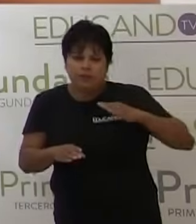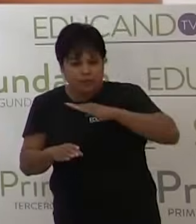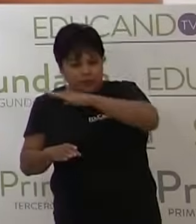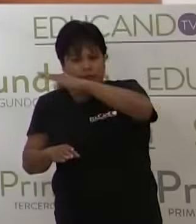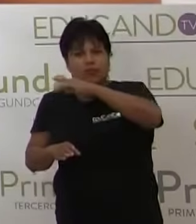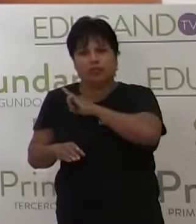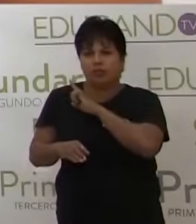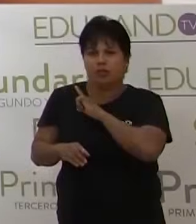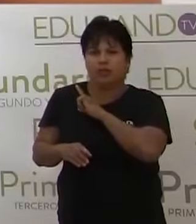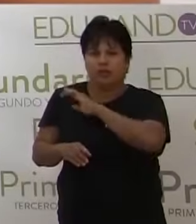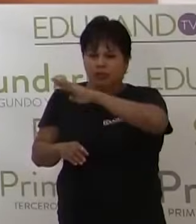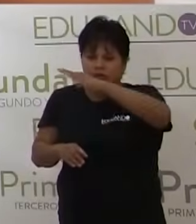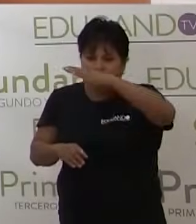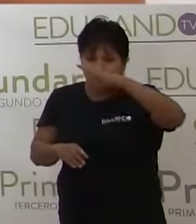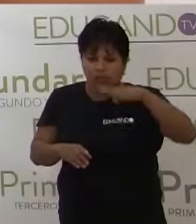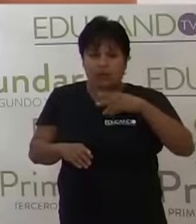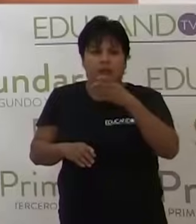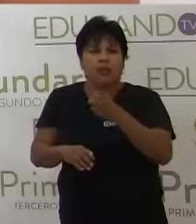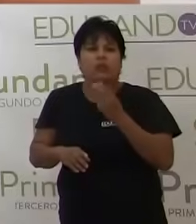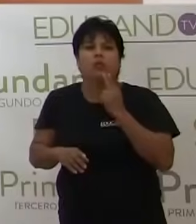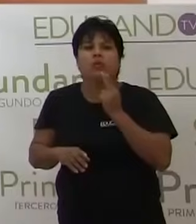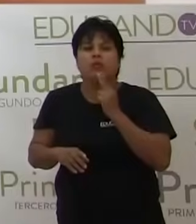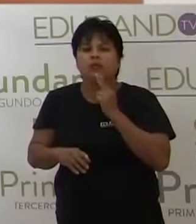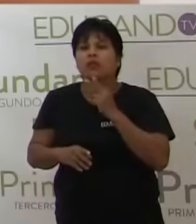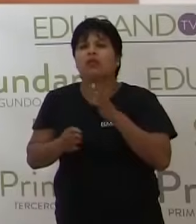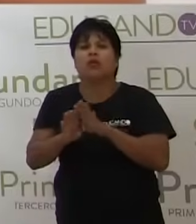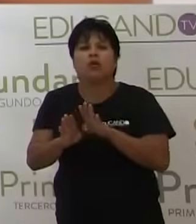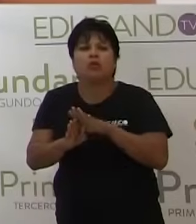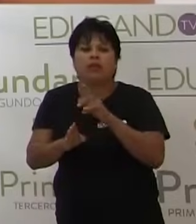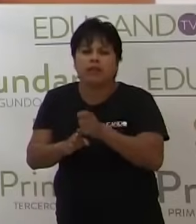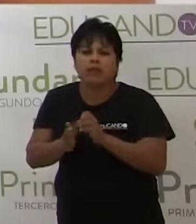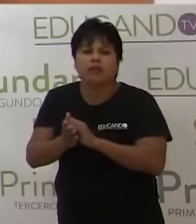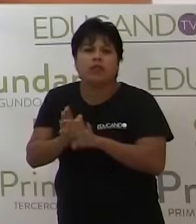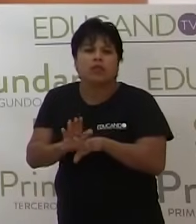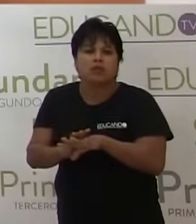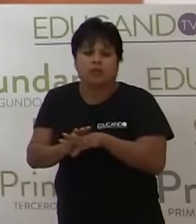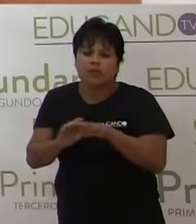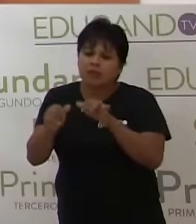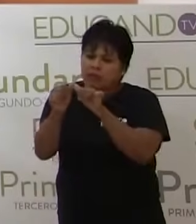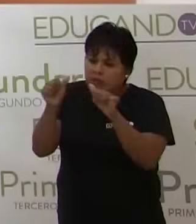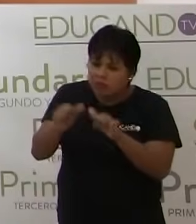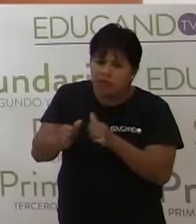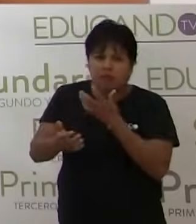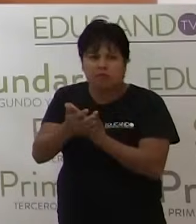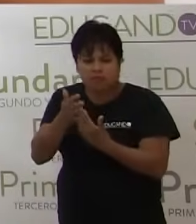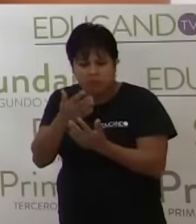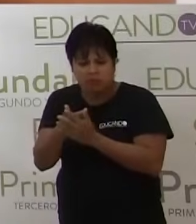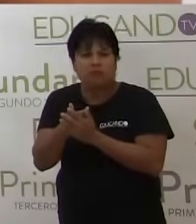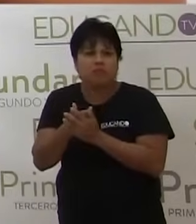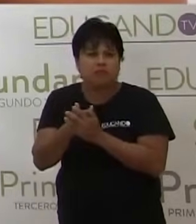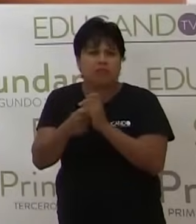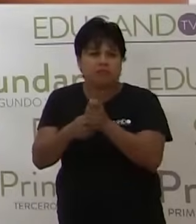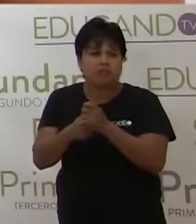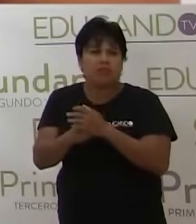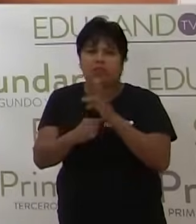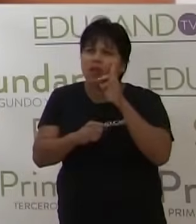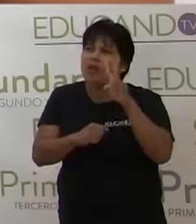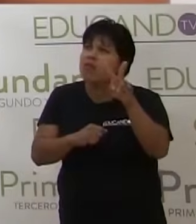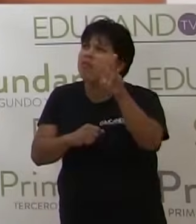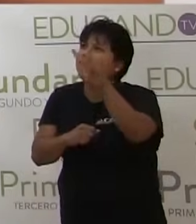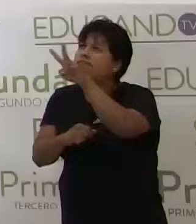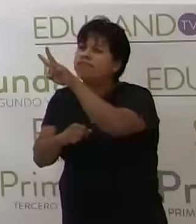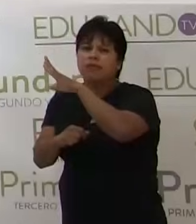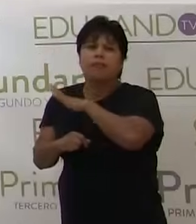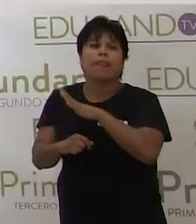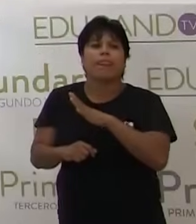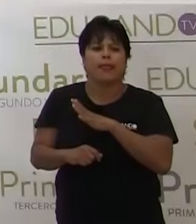externa acá utilizan parte de la naturaleza lo que el artista o el artesano que lo creo observa en el medio que